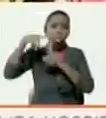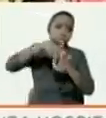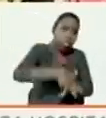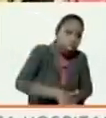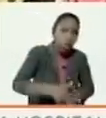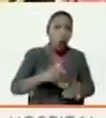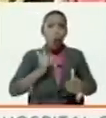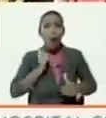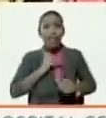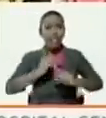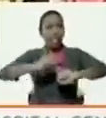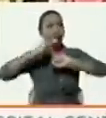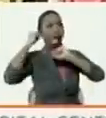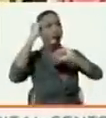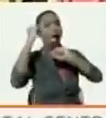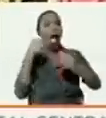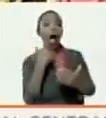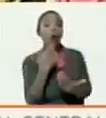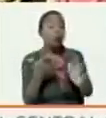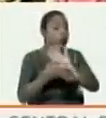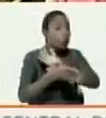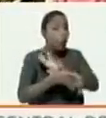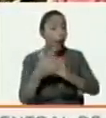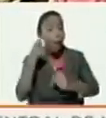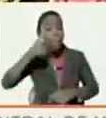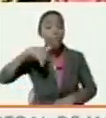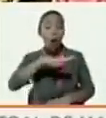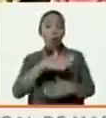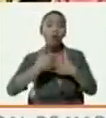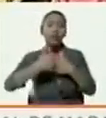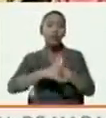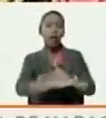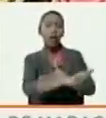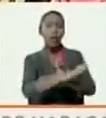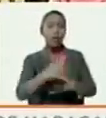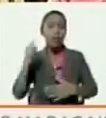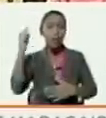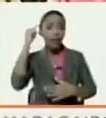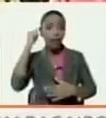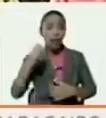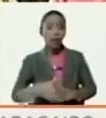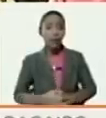cualquier manifestación. El pueblo, y el pueblo salió ese día